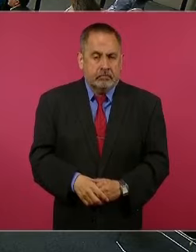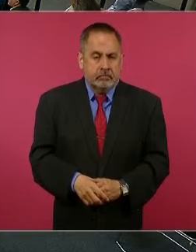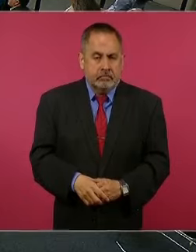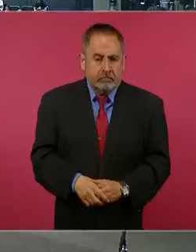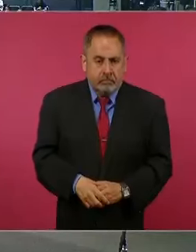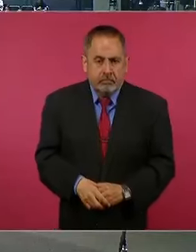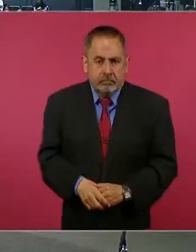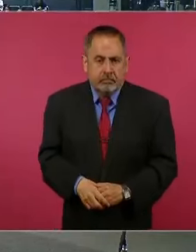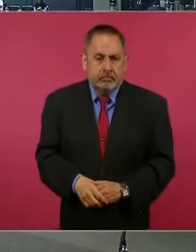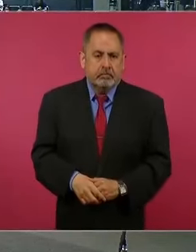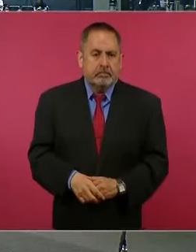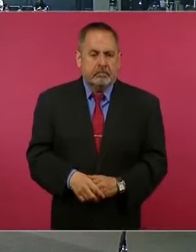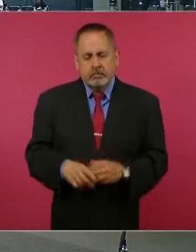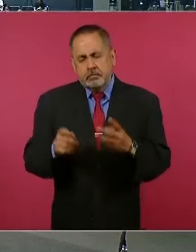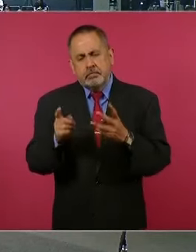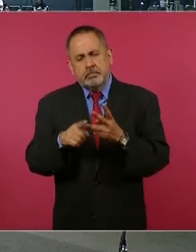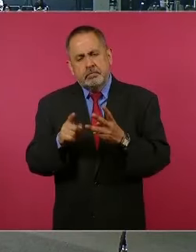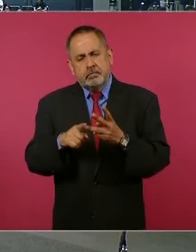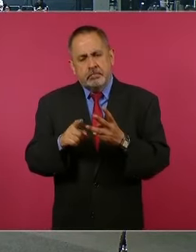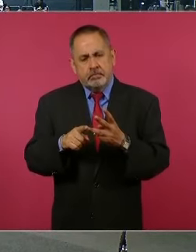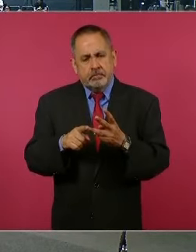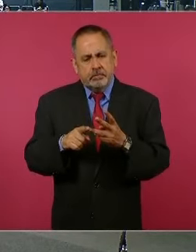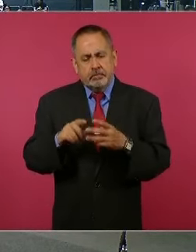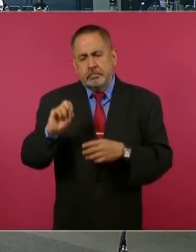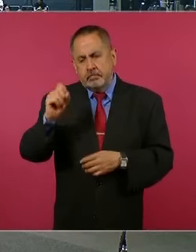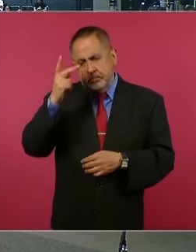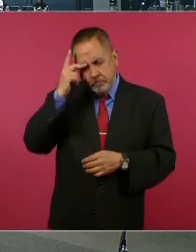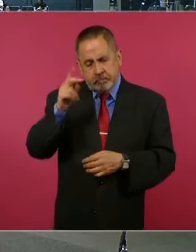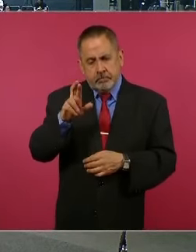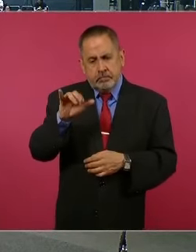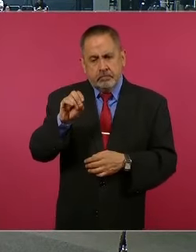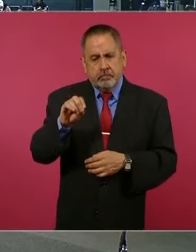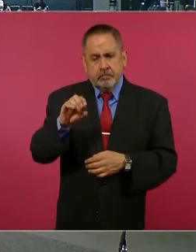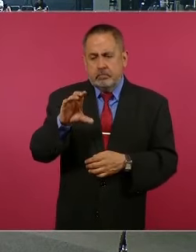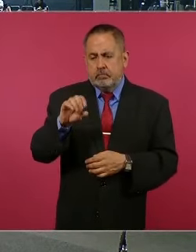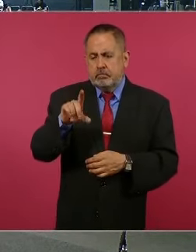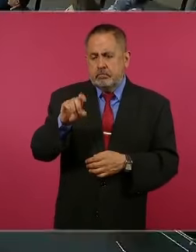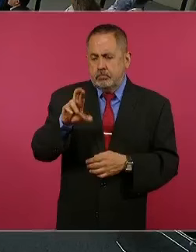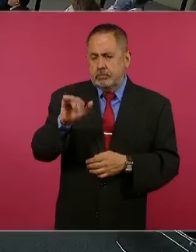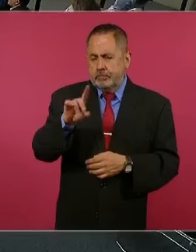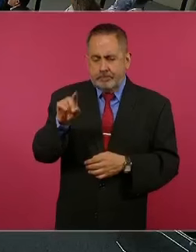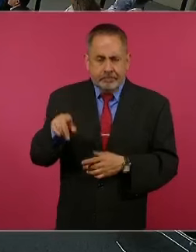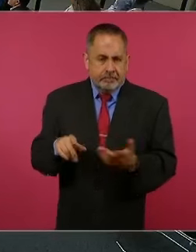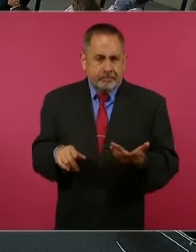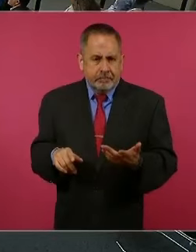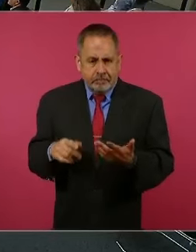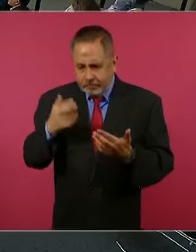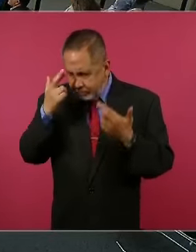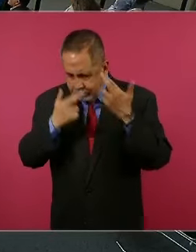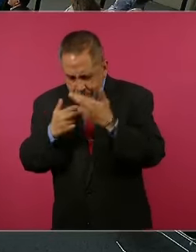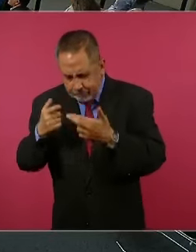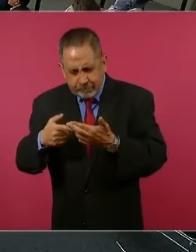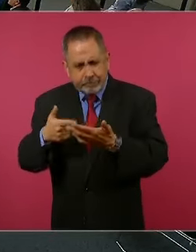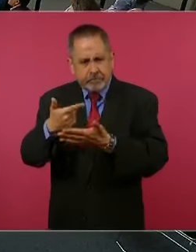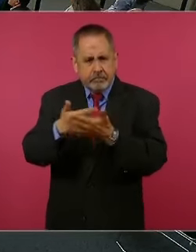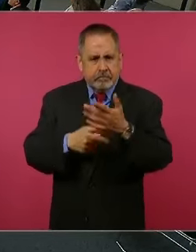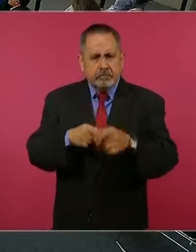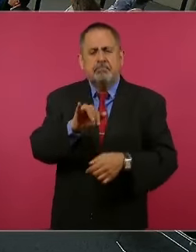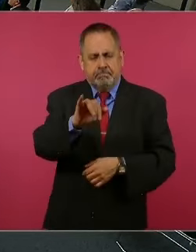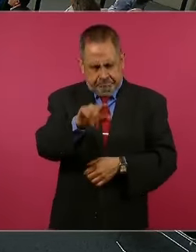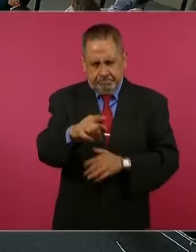informa y lo tercero era el caso de San Luis rí Colorado elegido San Luis que piden revisar el Registro Agrario Nacional con